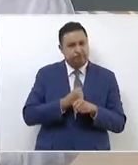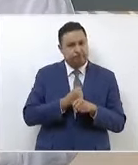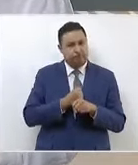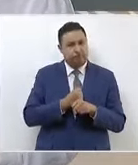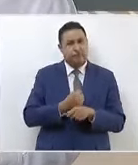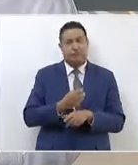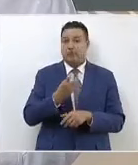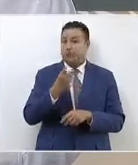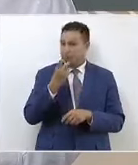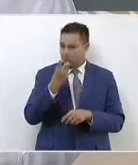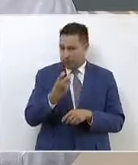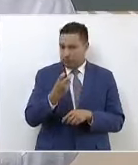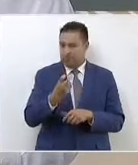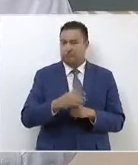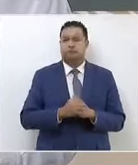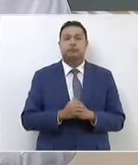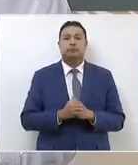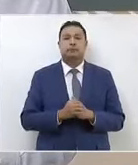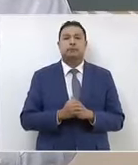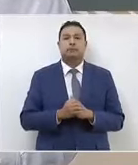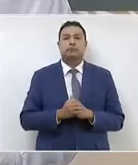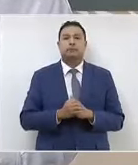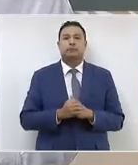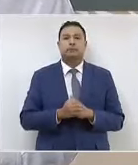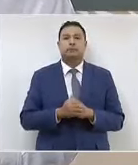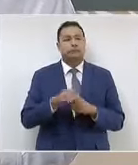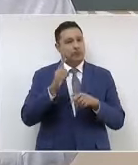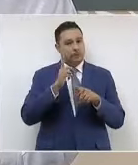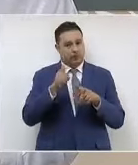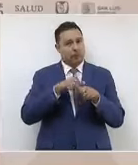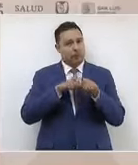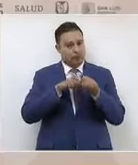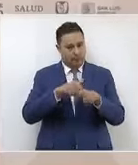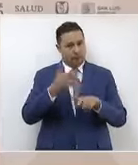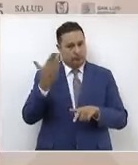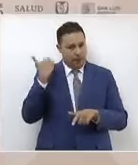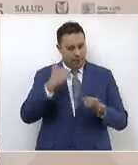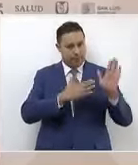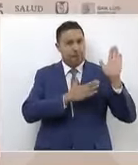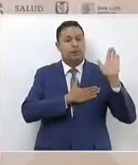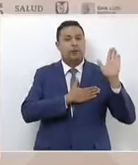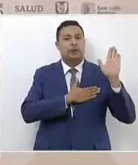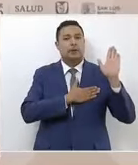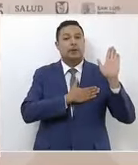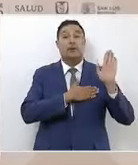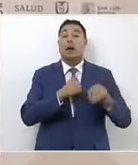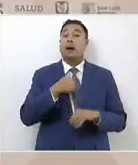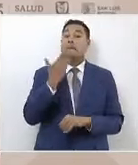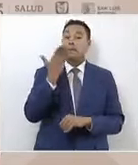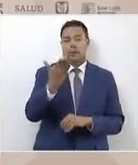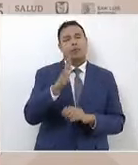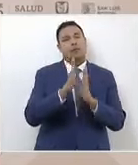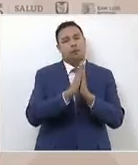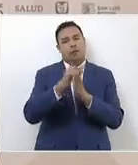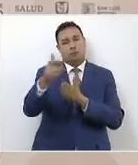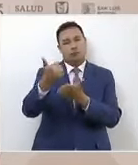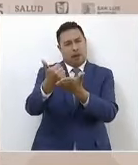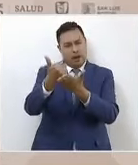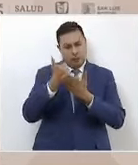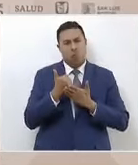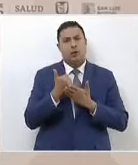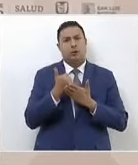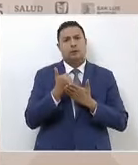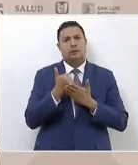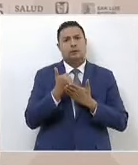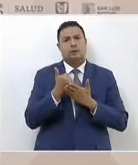Por eso vamos a cumplir con este compromiso y pedirles que nos ayuden, porque